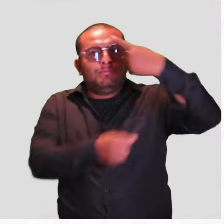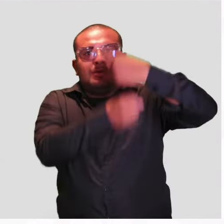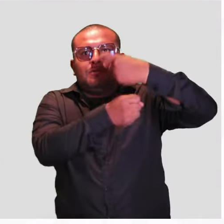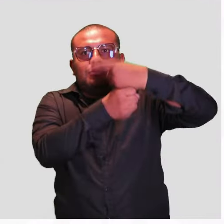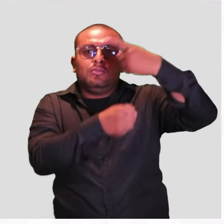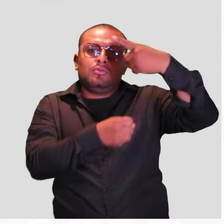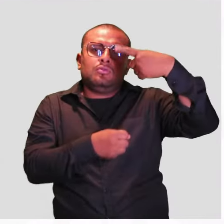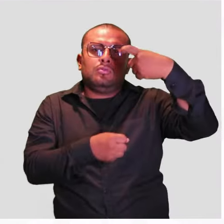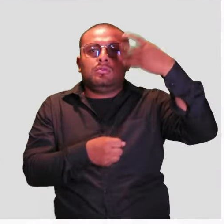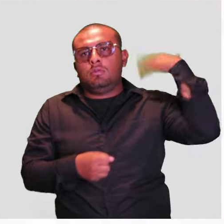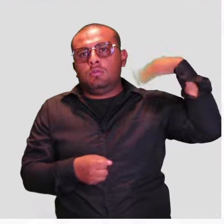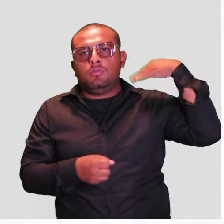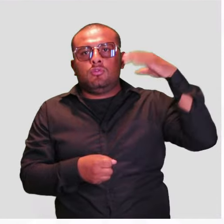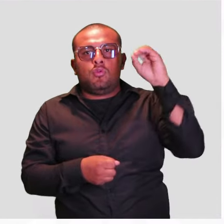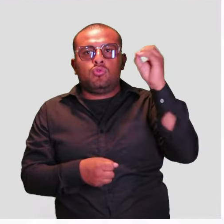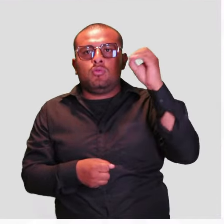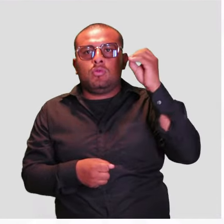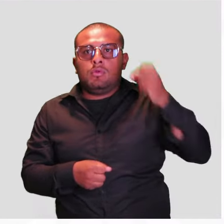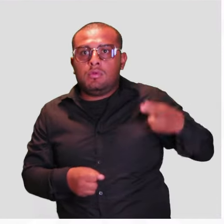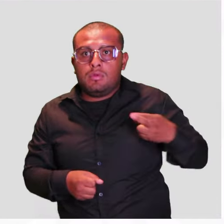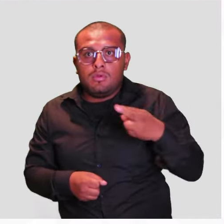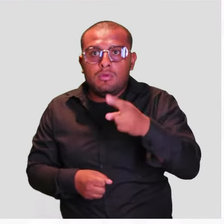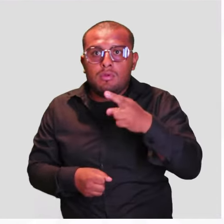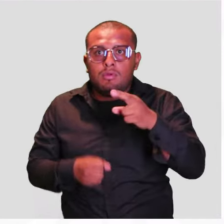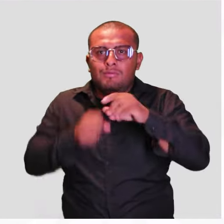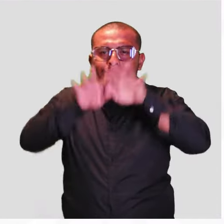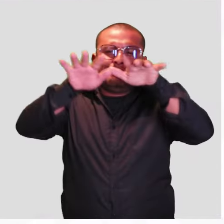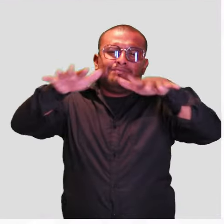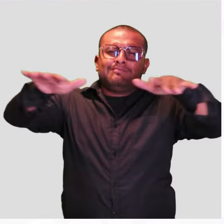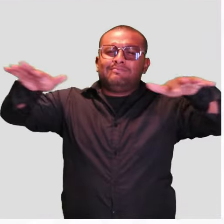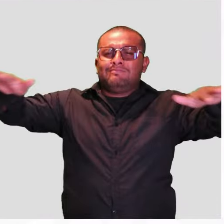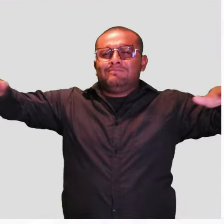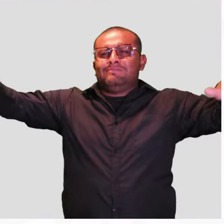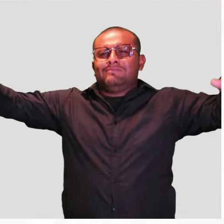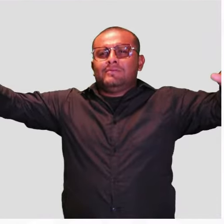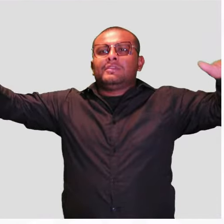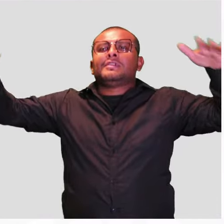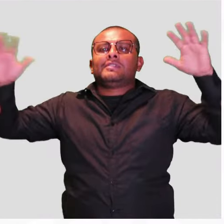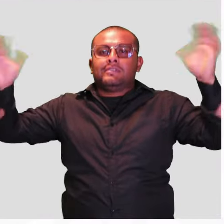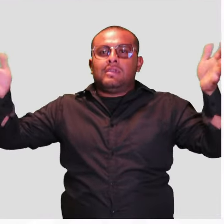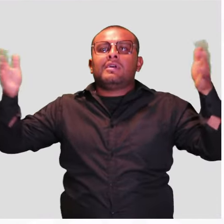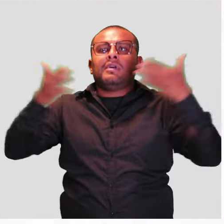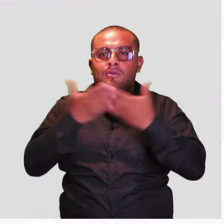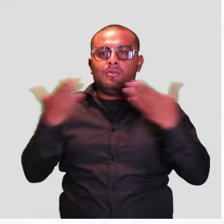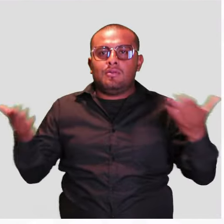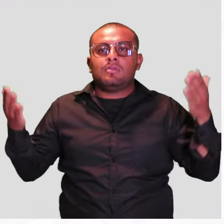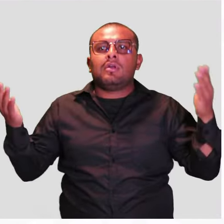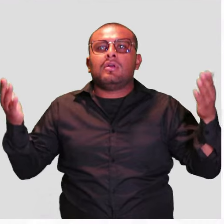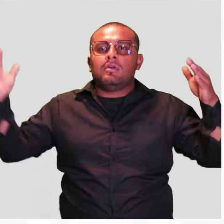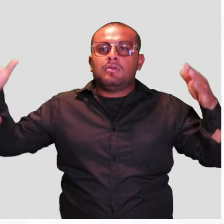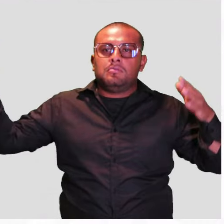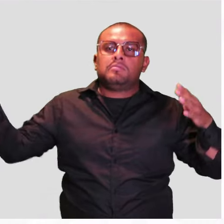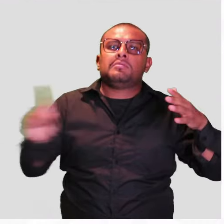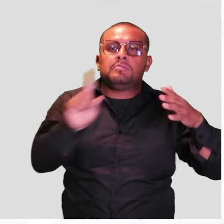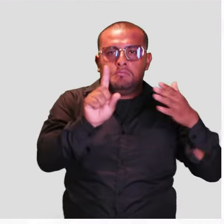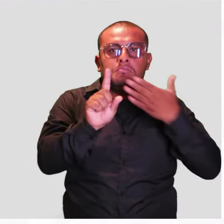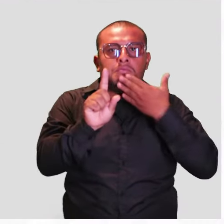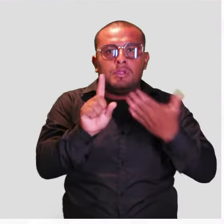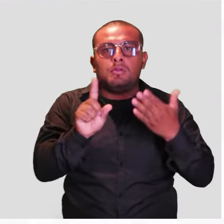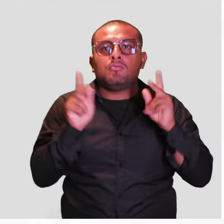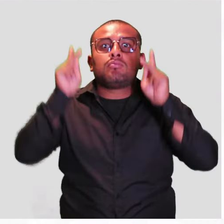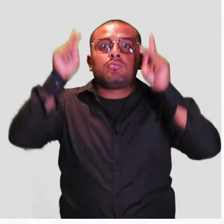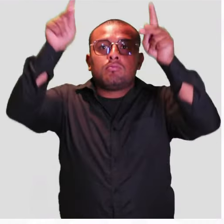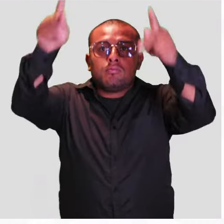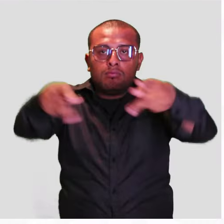20 kilómetros del río San Juan. Hoy nos podemos parar en Nogales, La Rueda, Bosques de San Juan. Tenemos los puentes de San Isidro y de la avenida